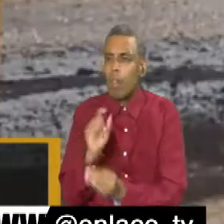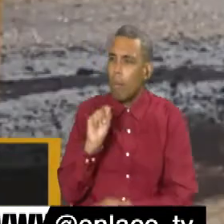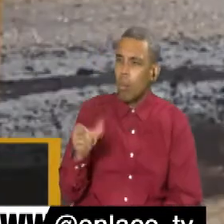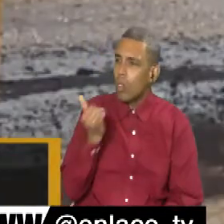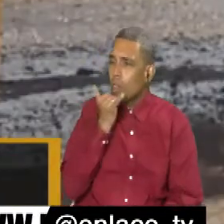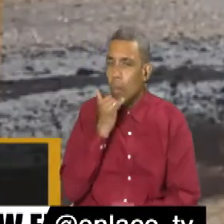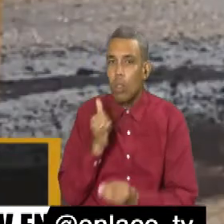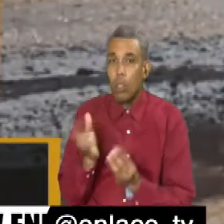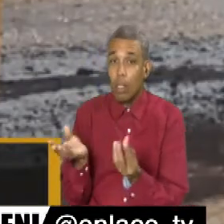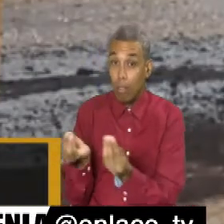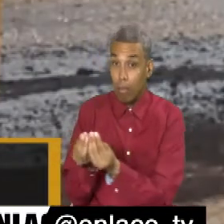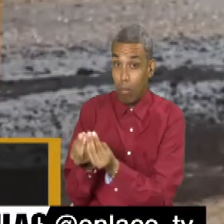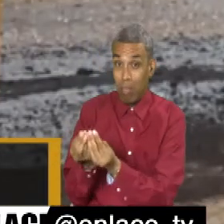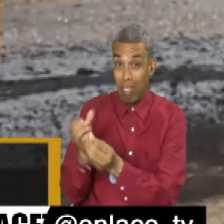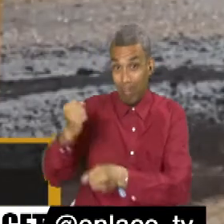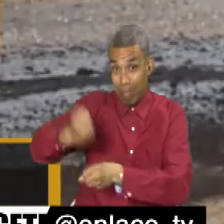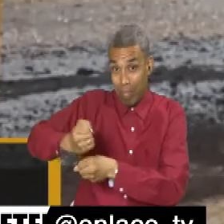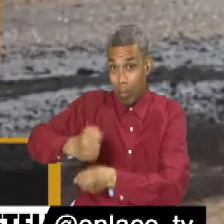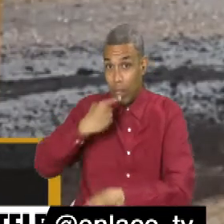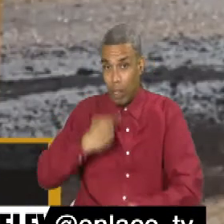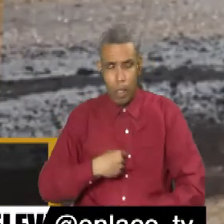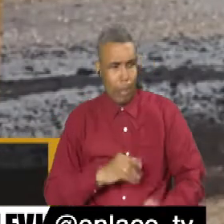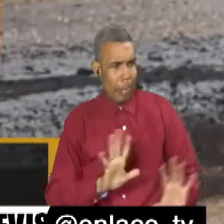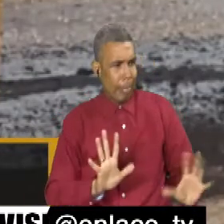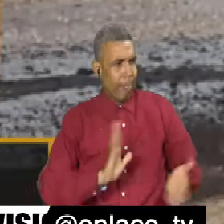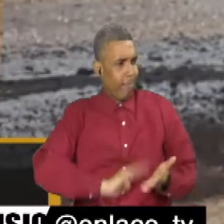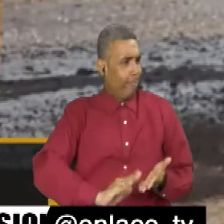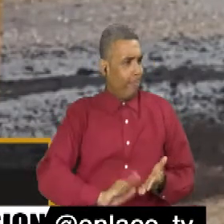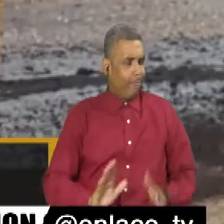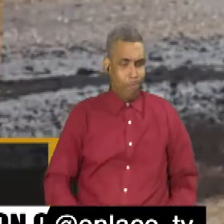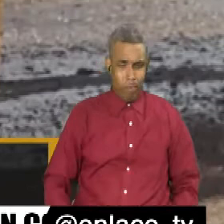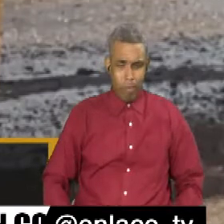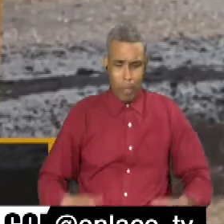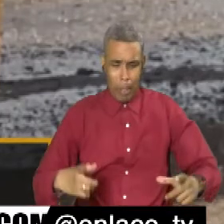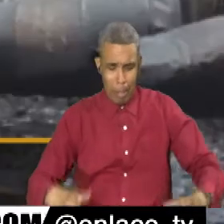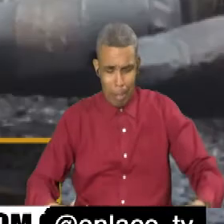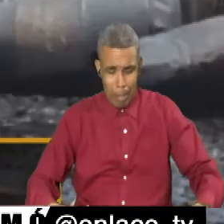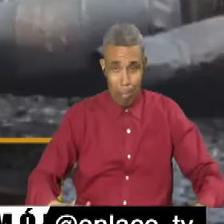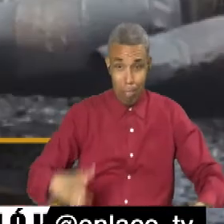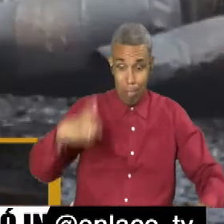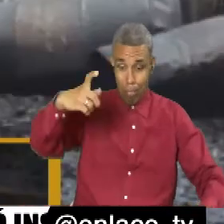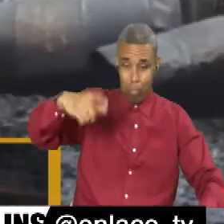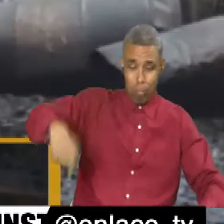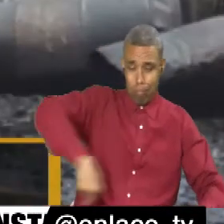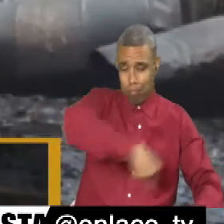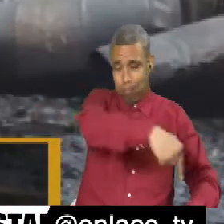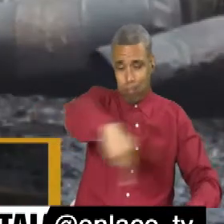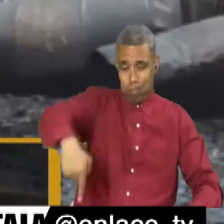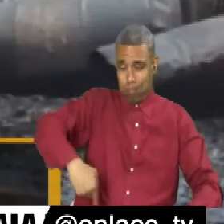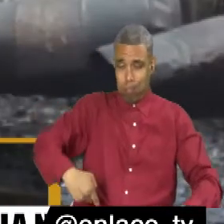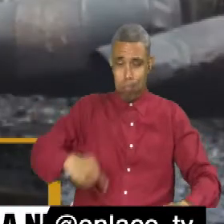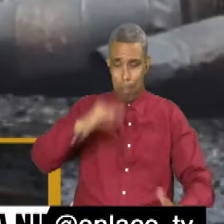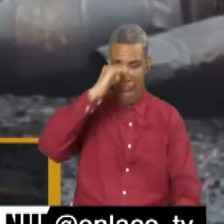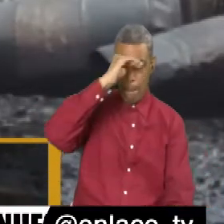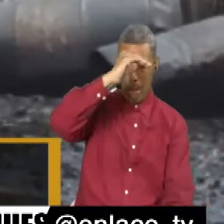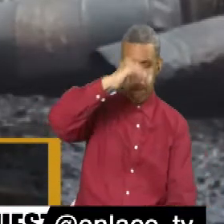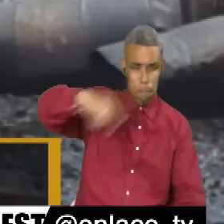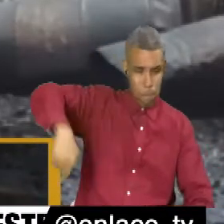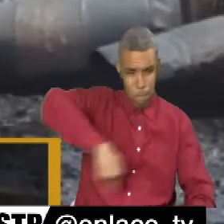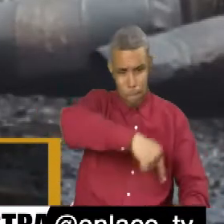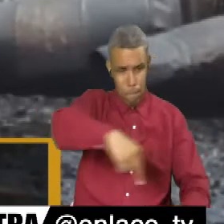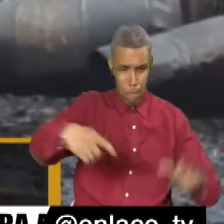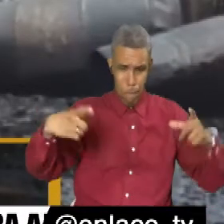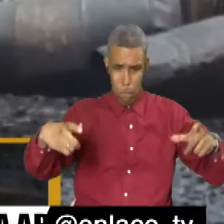trasvasar el producto de unas canecas a otras y se originó este fuego. No, nosotros tenemos que resaltar que